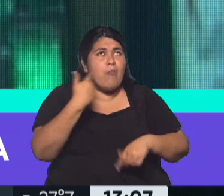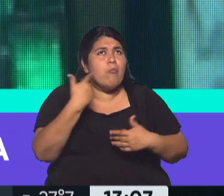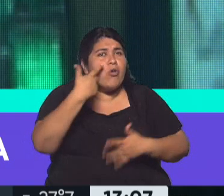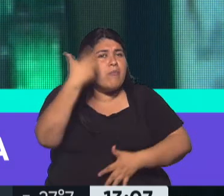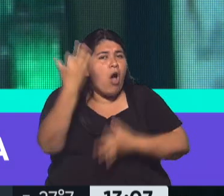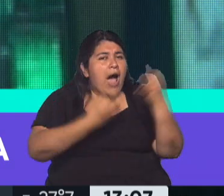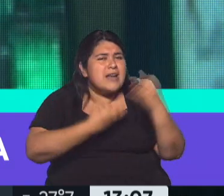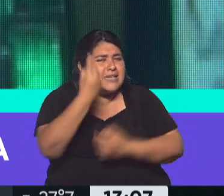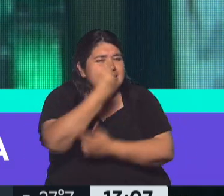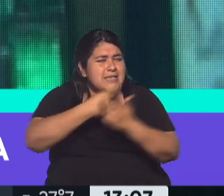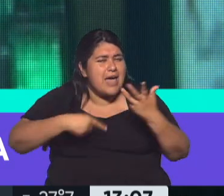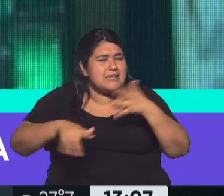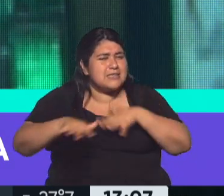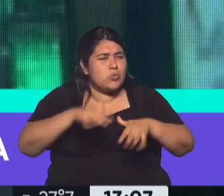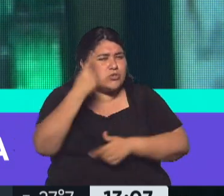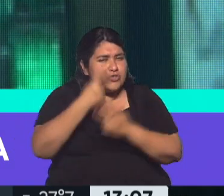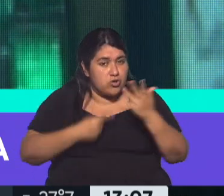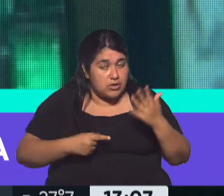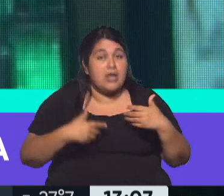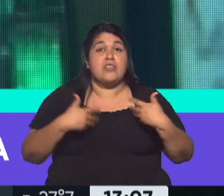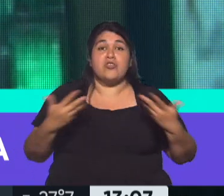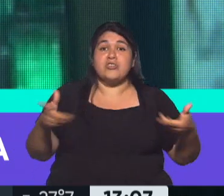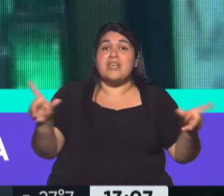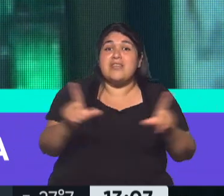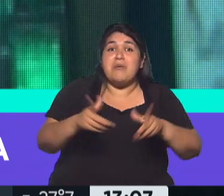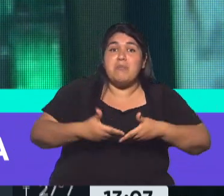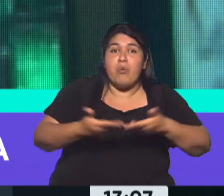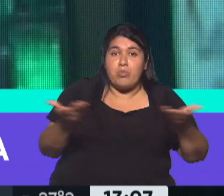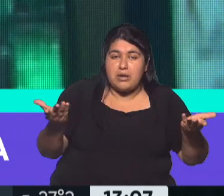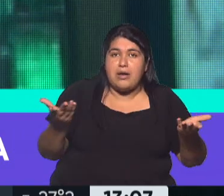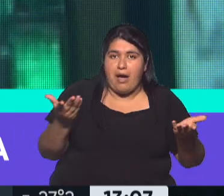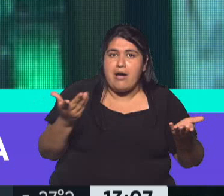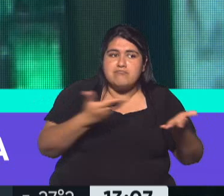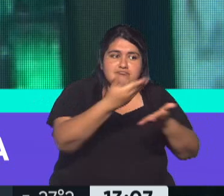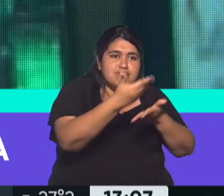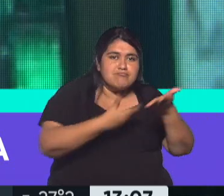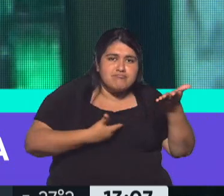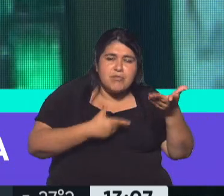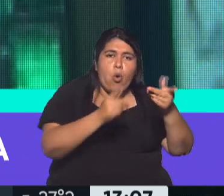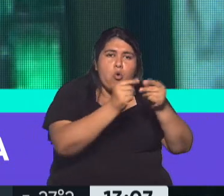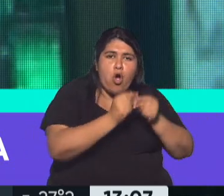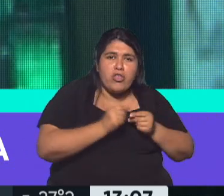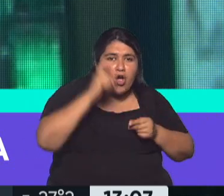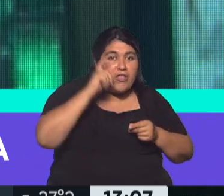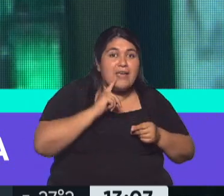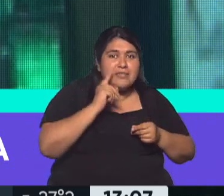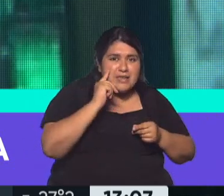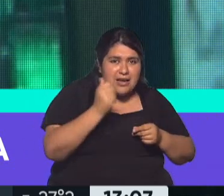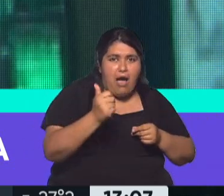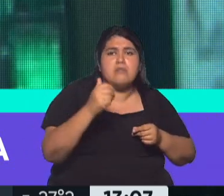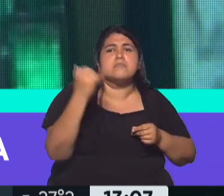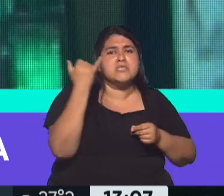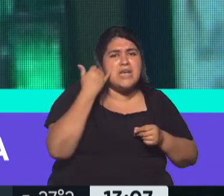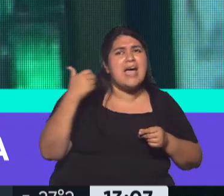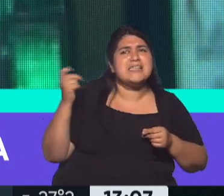eso es tan importante tener en la televisión pública un código de ética que se vino trabajando desde hace 6 meses